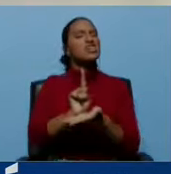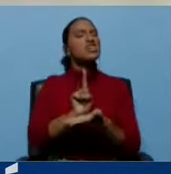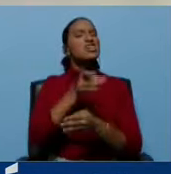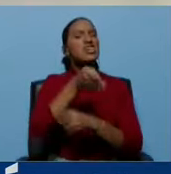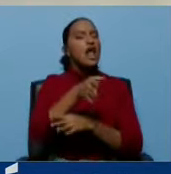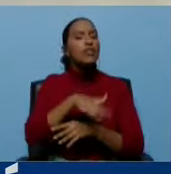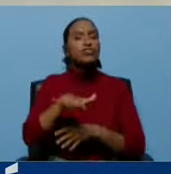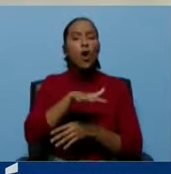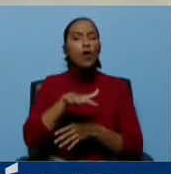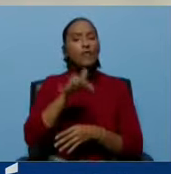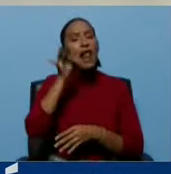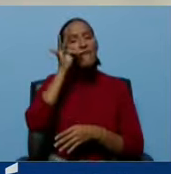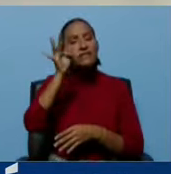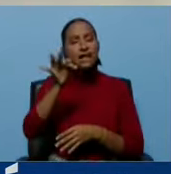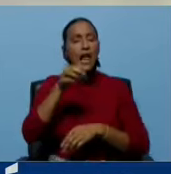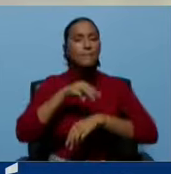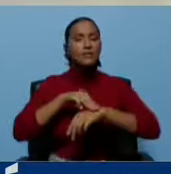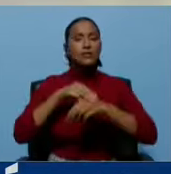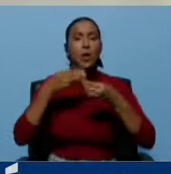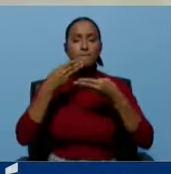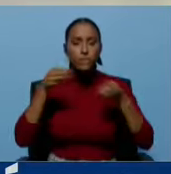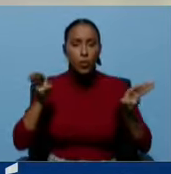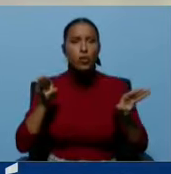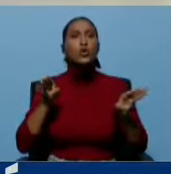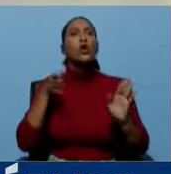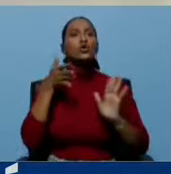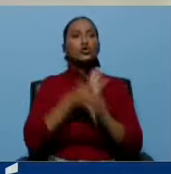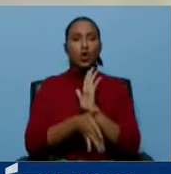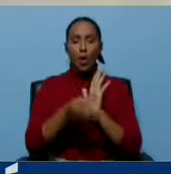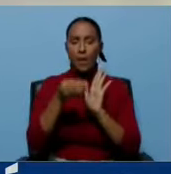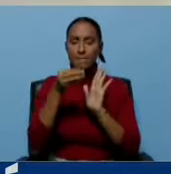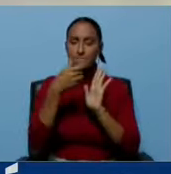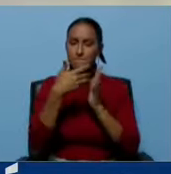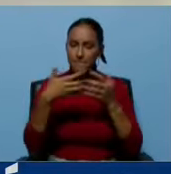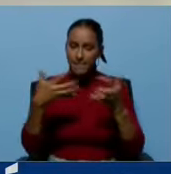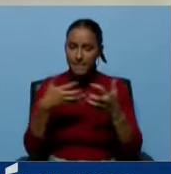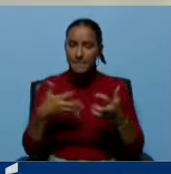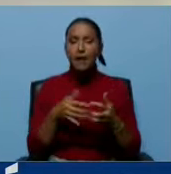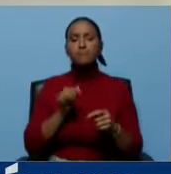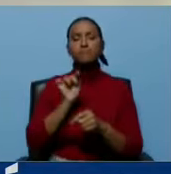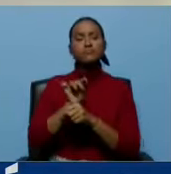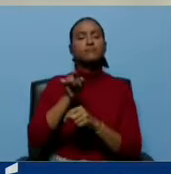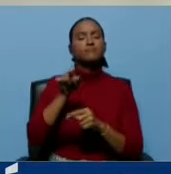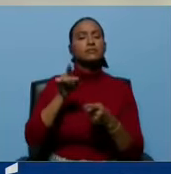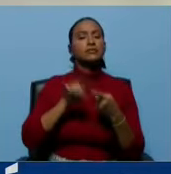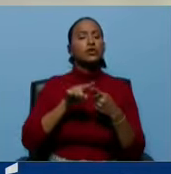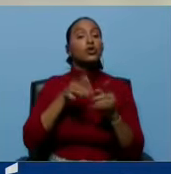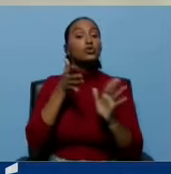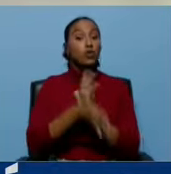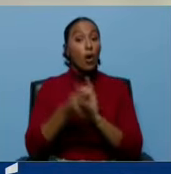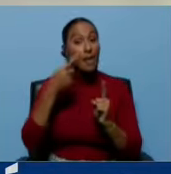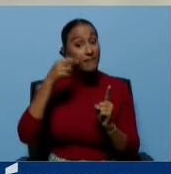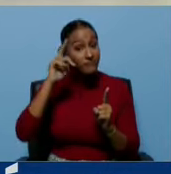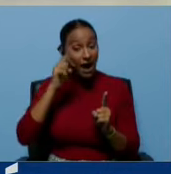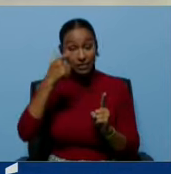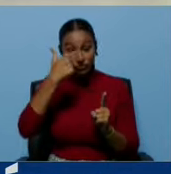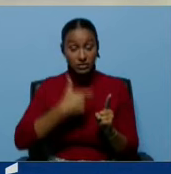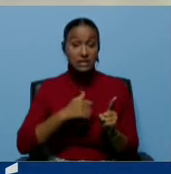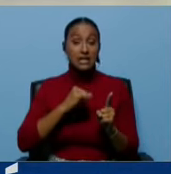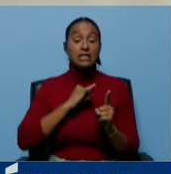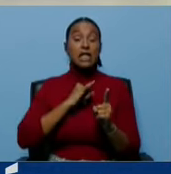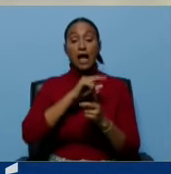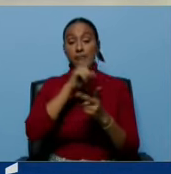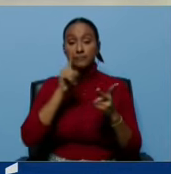fiscalía por su presunta vinculación en los delitos de usurpación de funciones forzamiento de document